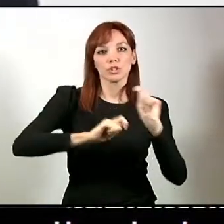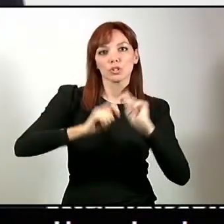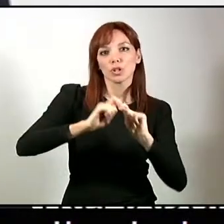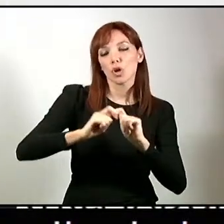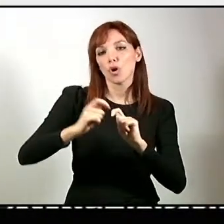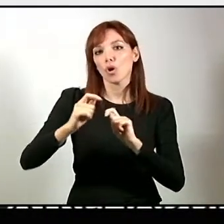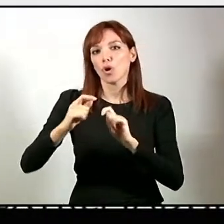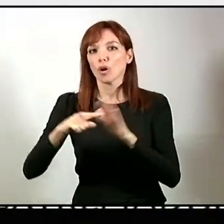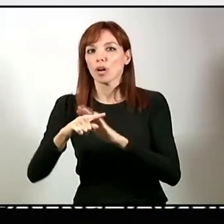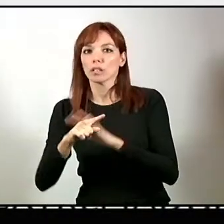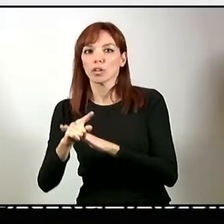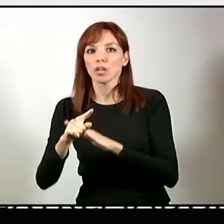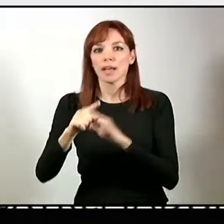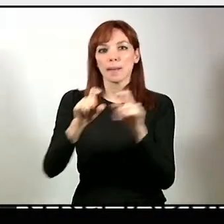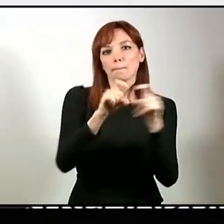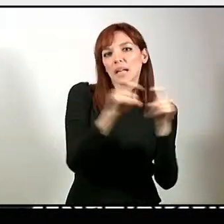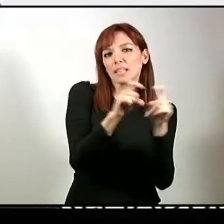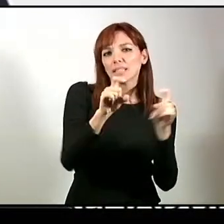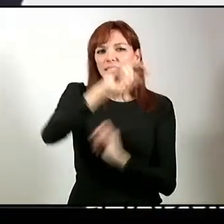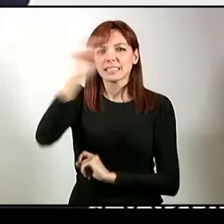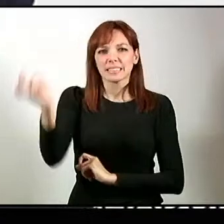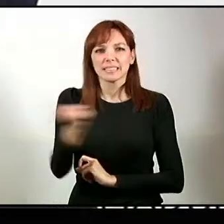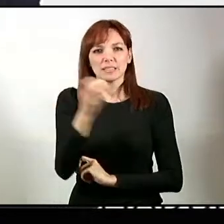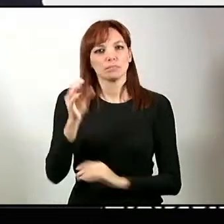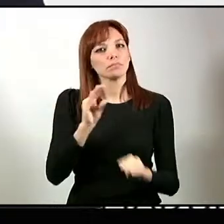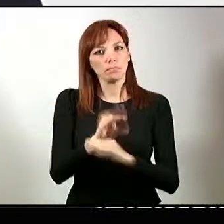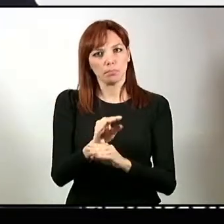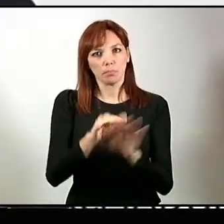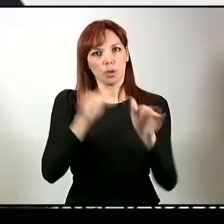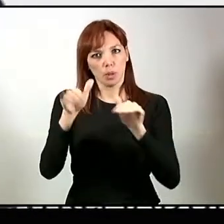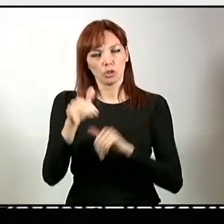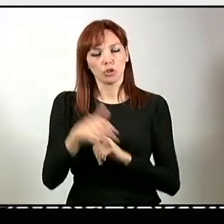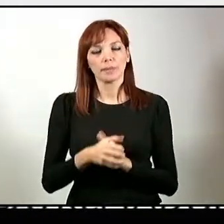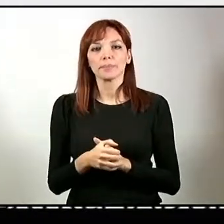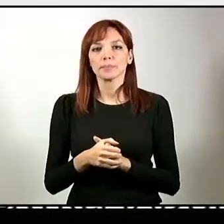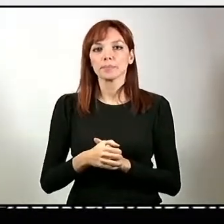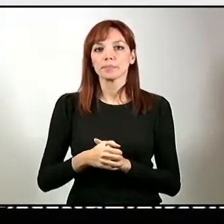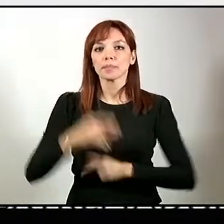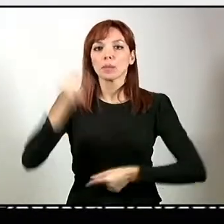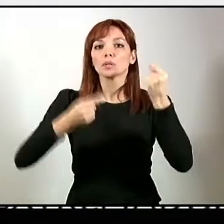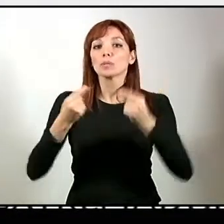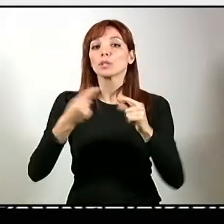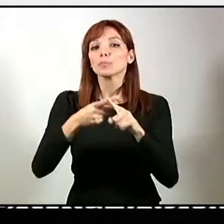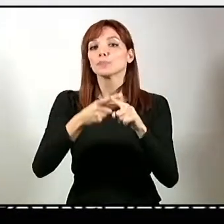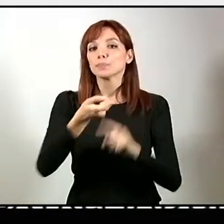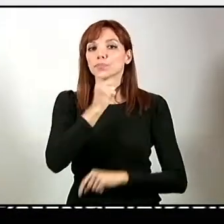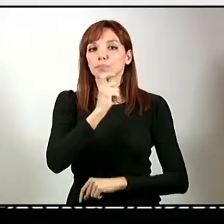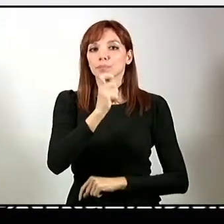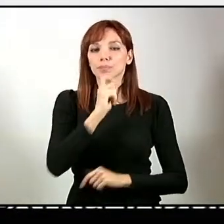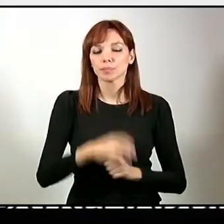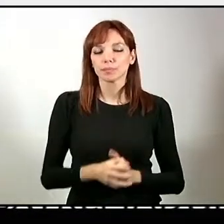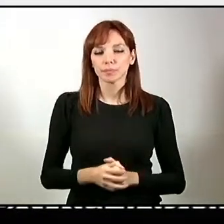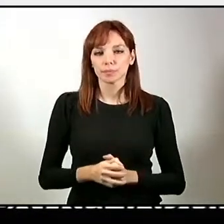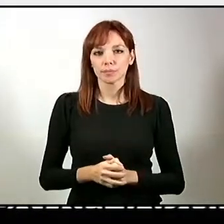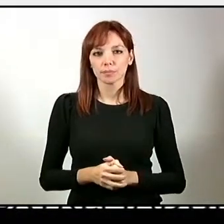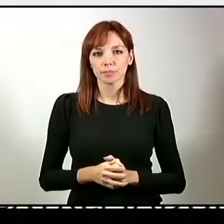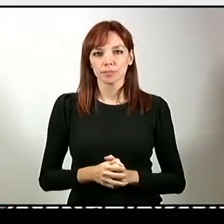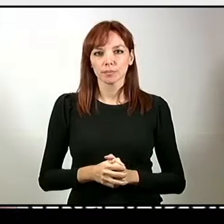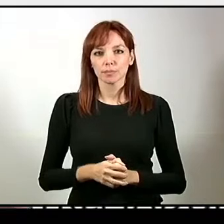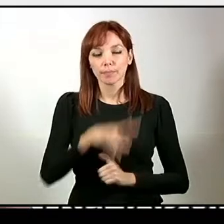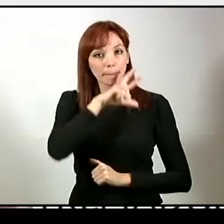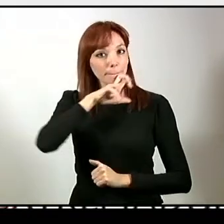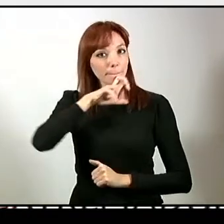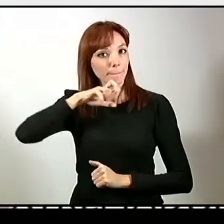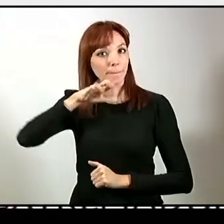de gestión, a empresas y otras entidades. El presupuesto se divide de la siguiente manera. La reserva de la biosfera